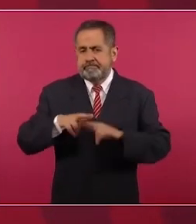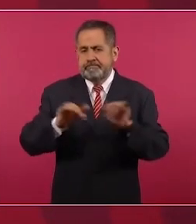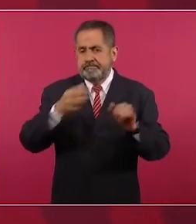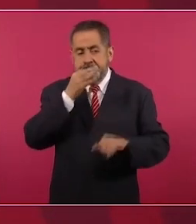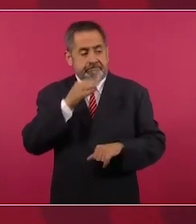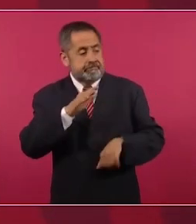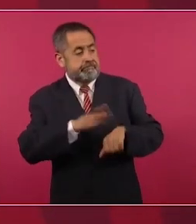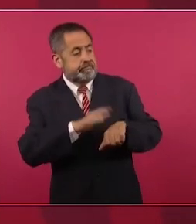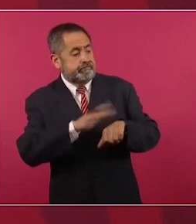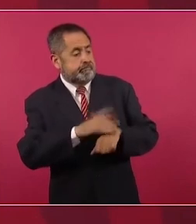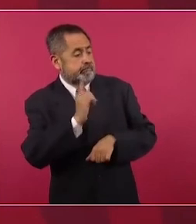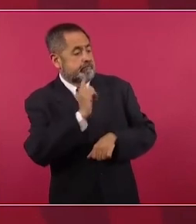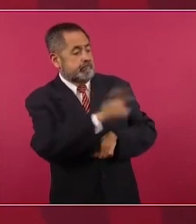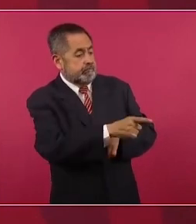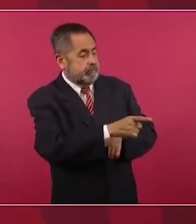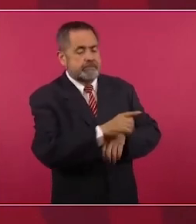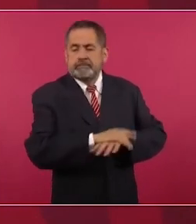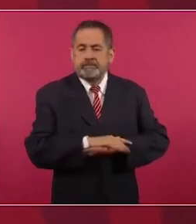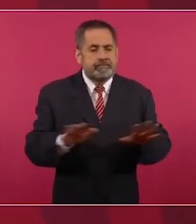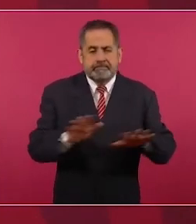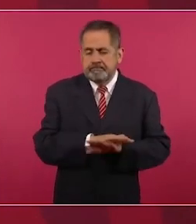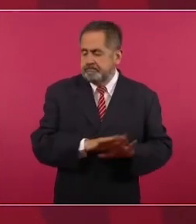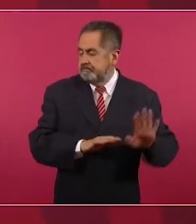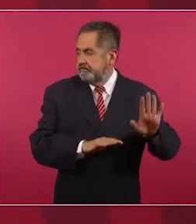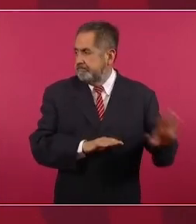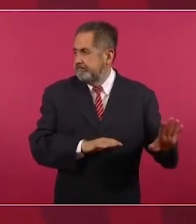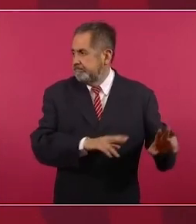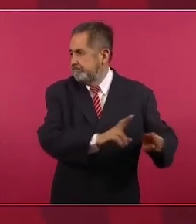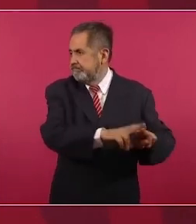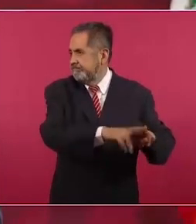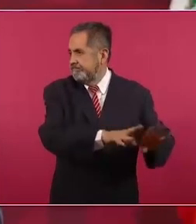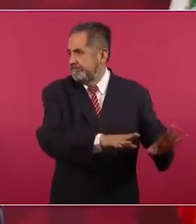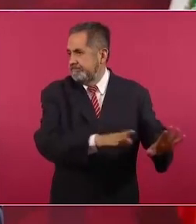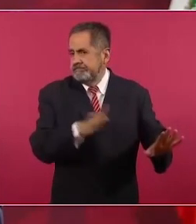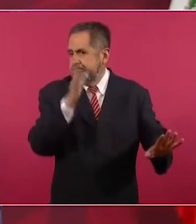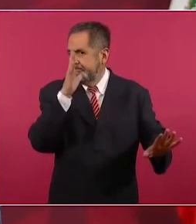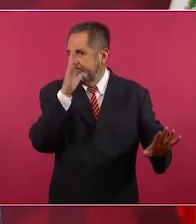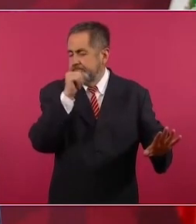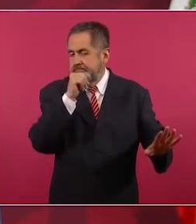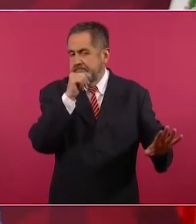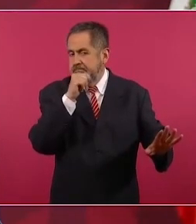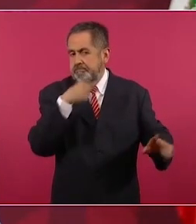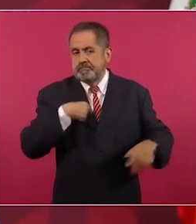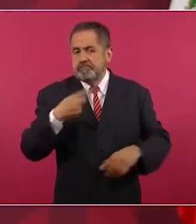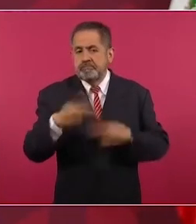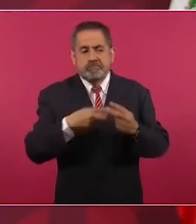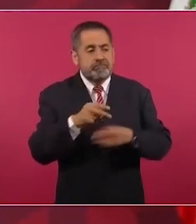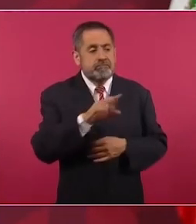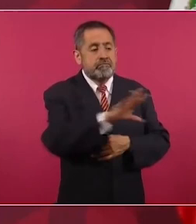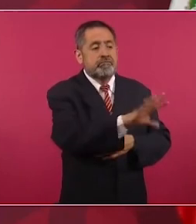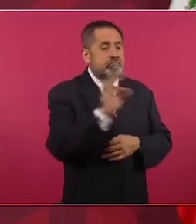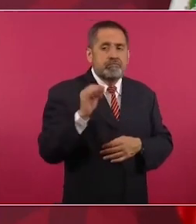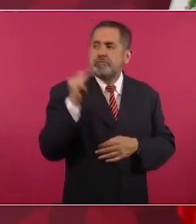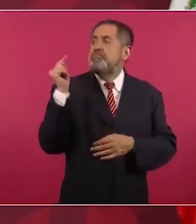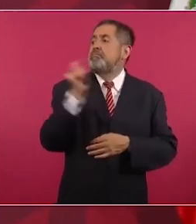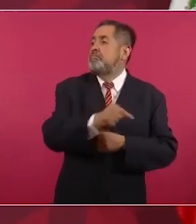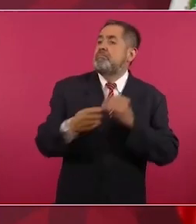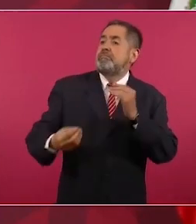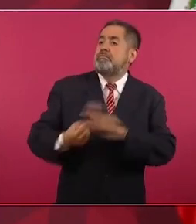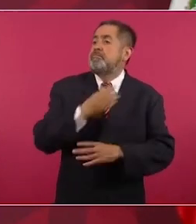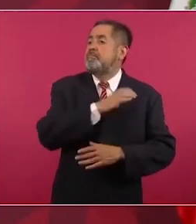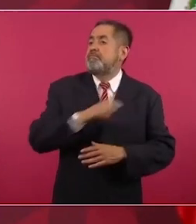señal, que se sienten, que busquen una silla para que no se vayan a cansar, ¿sí?